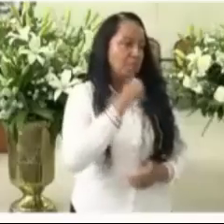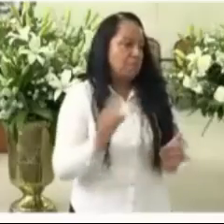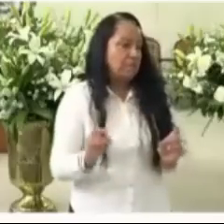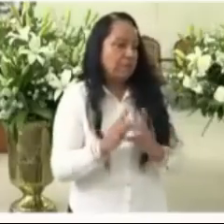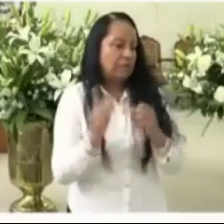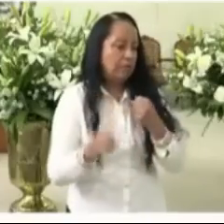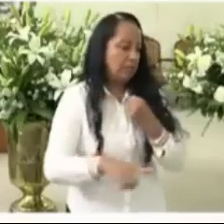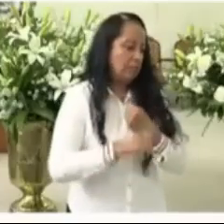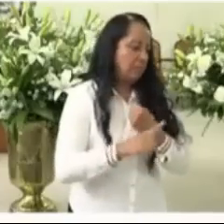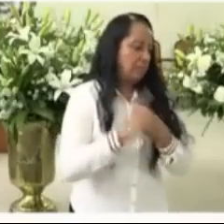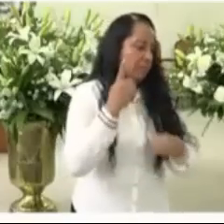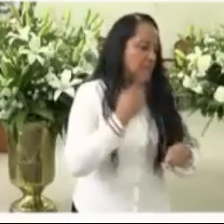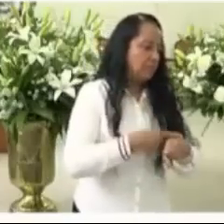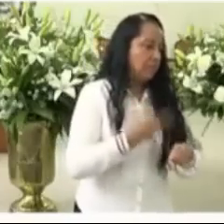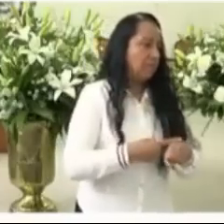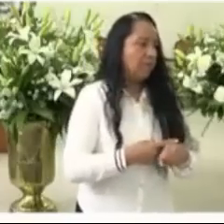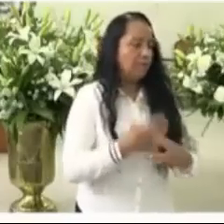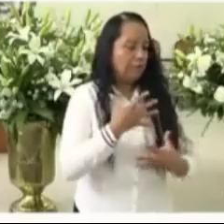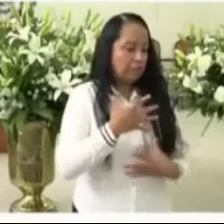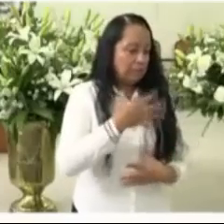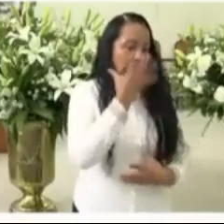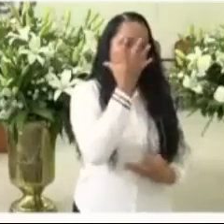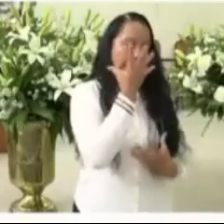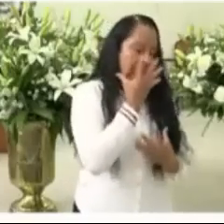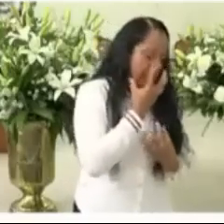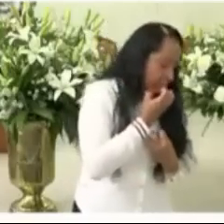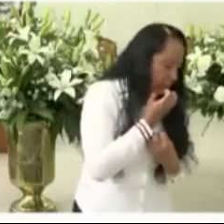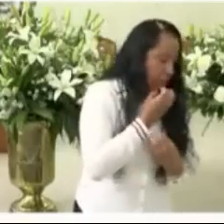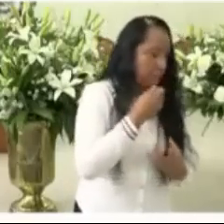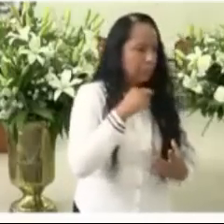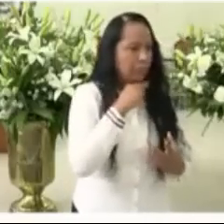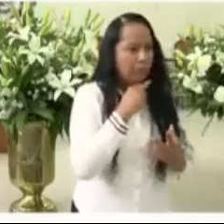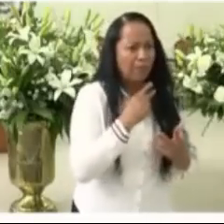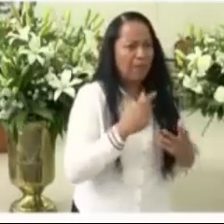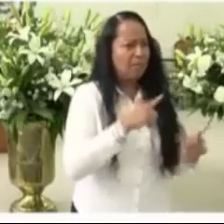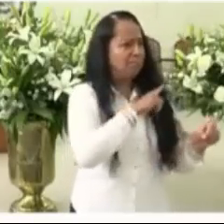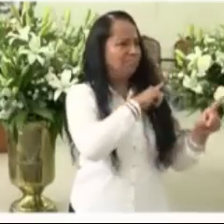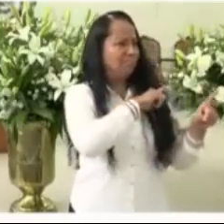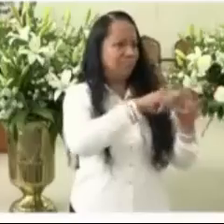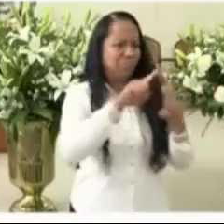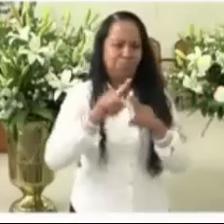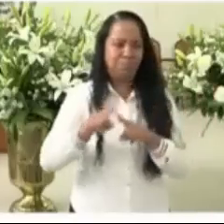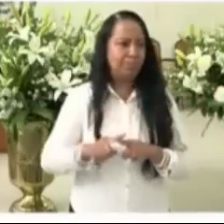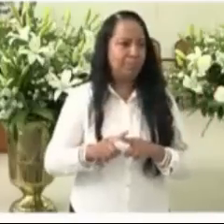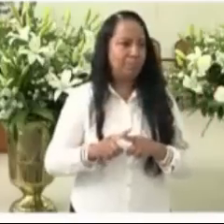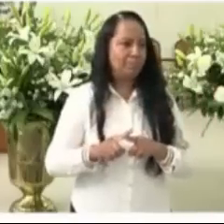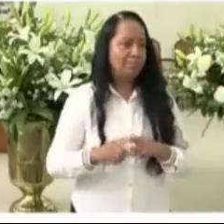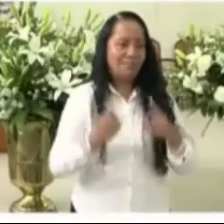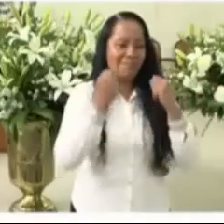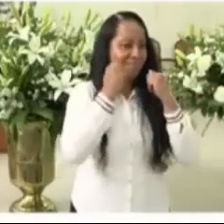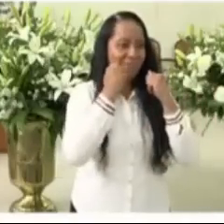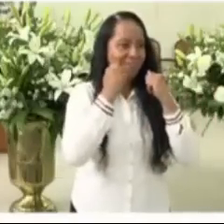enfermedad, desalientos, traiciones, decepciones? Muchas veces me han